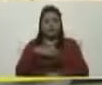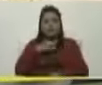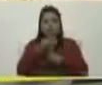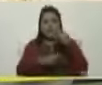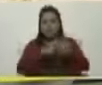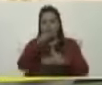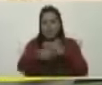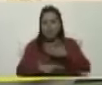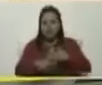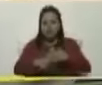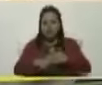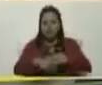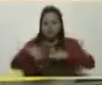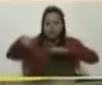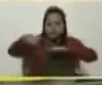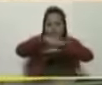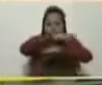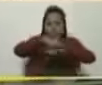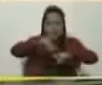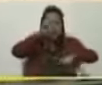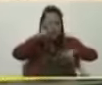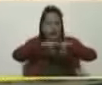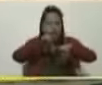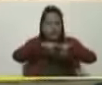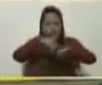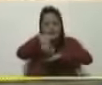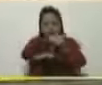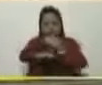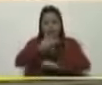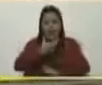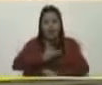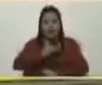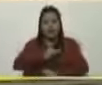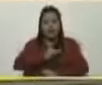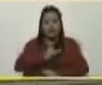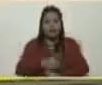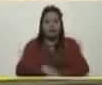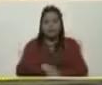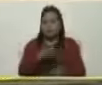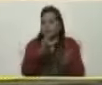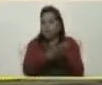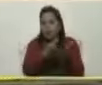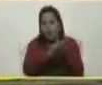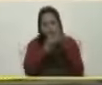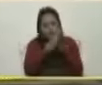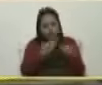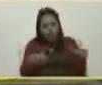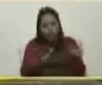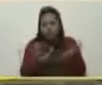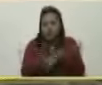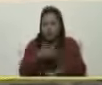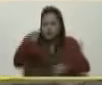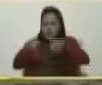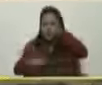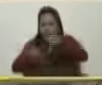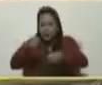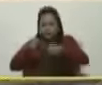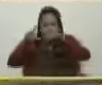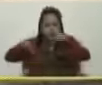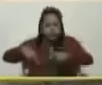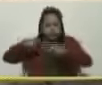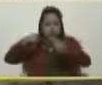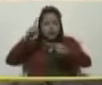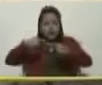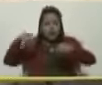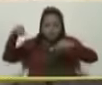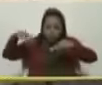plan de asfaltado en el municipio donde la alcaldía, bueno, pagaba todo lo que era el tema del transporte, de la colocación,